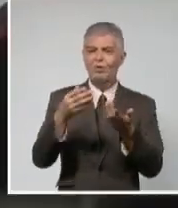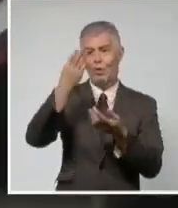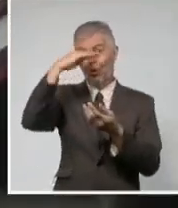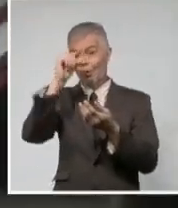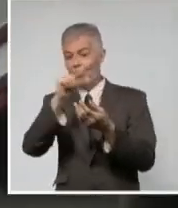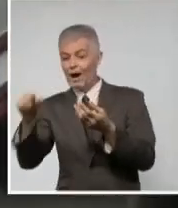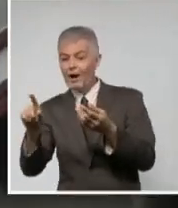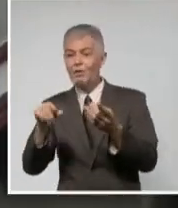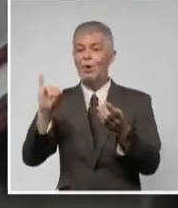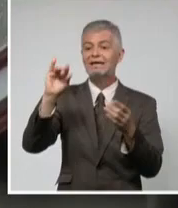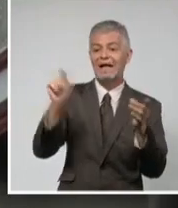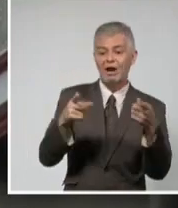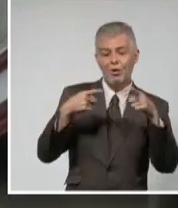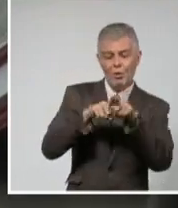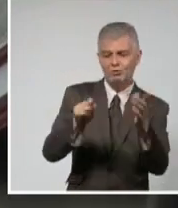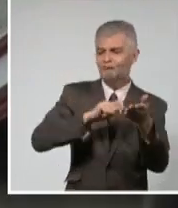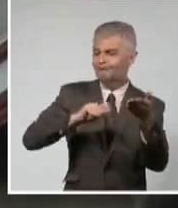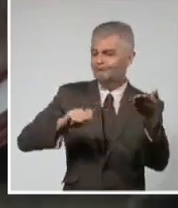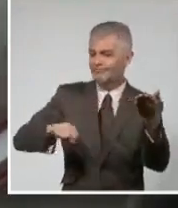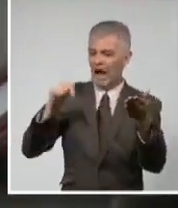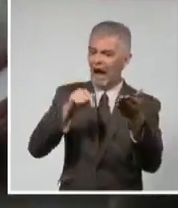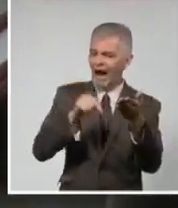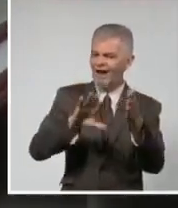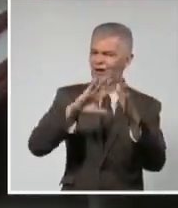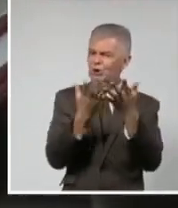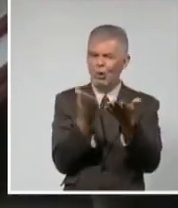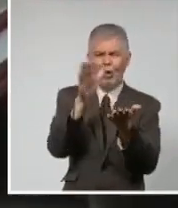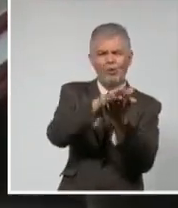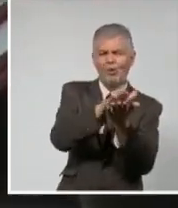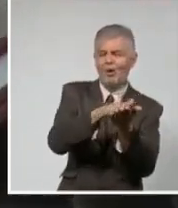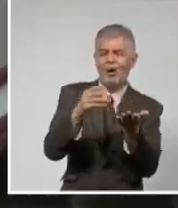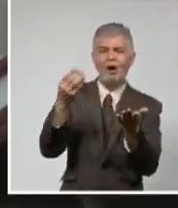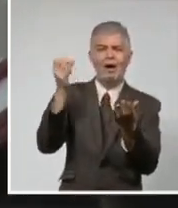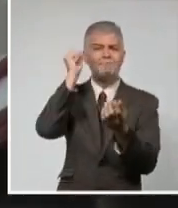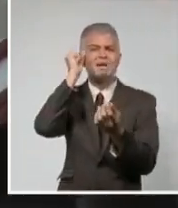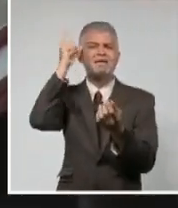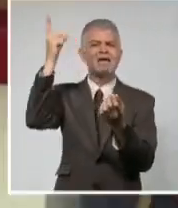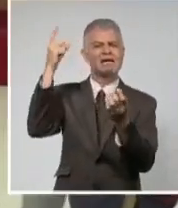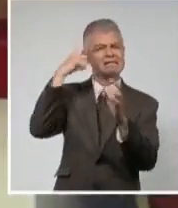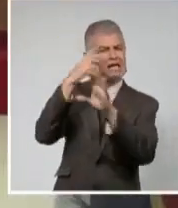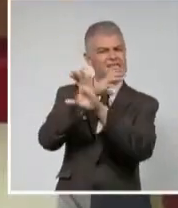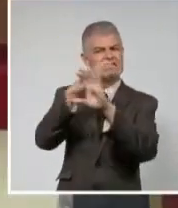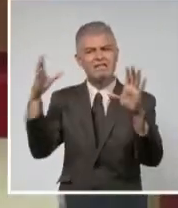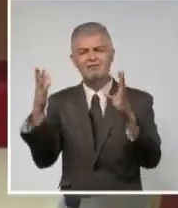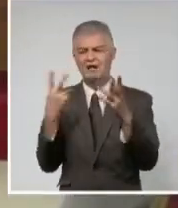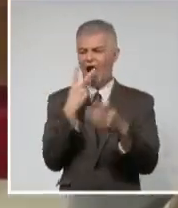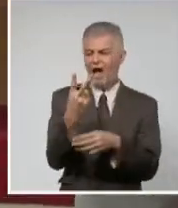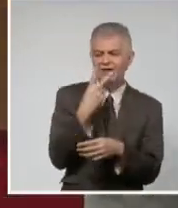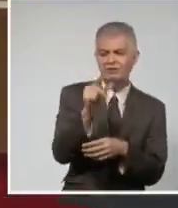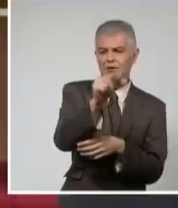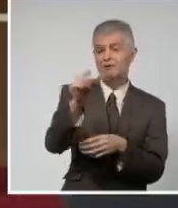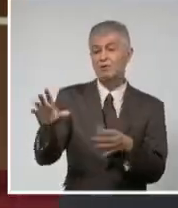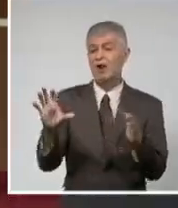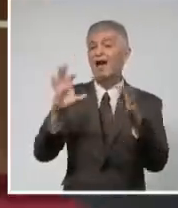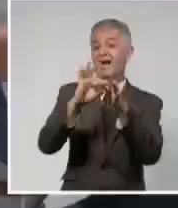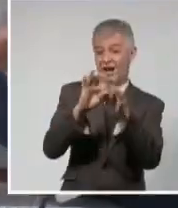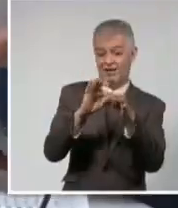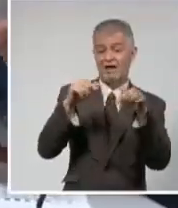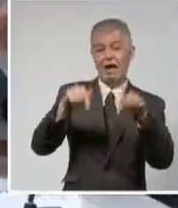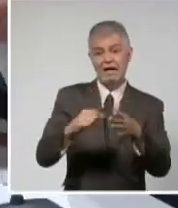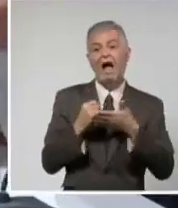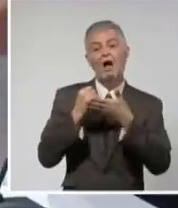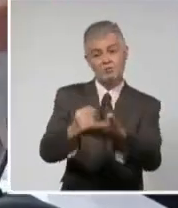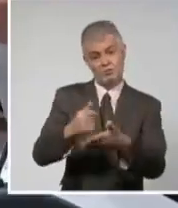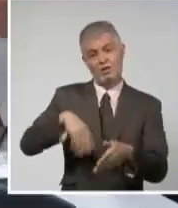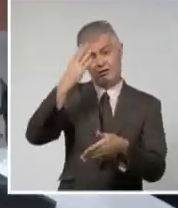de la pandemia, donde están sus experiencias científicas en la atención a los pacientes graves y que será de mucha utilidad en nuestro país